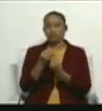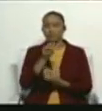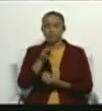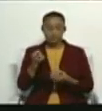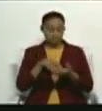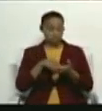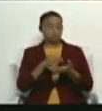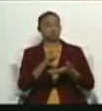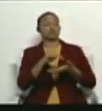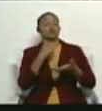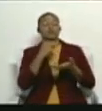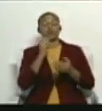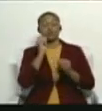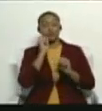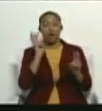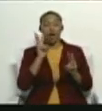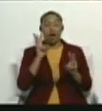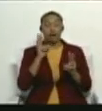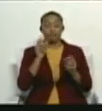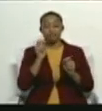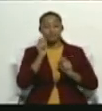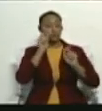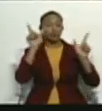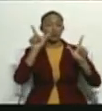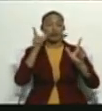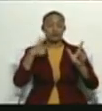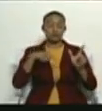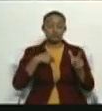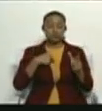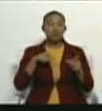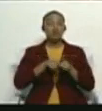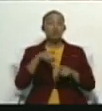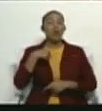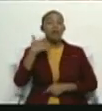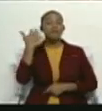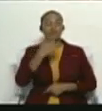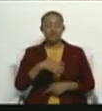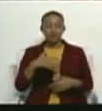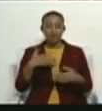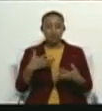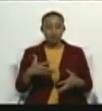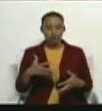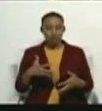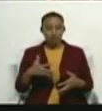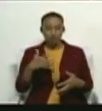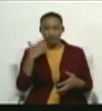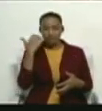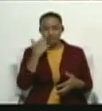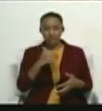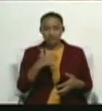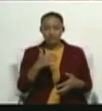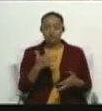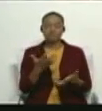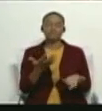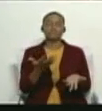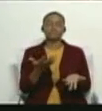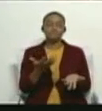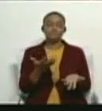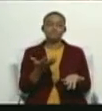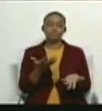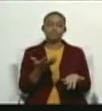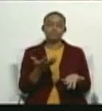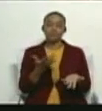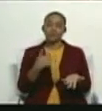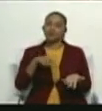Esos golpes certeros que le da la vida, paraliza a uno. Yo solo pido a este pueblo